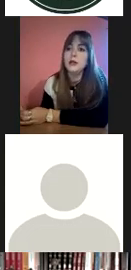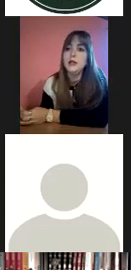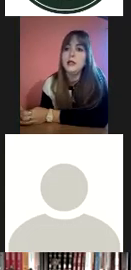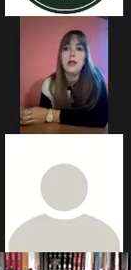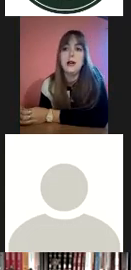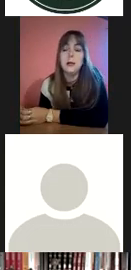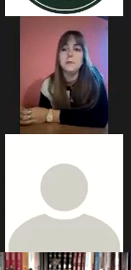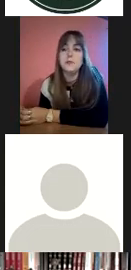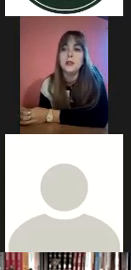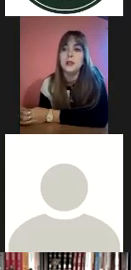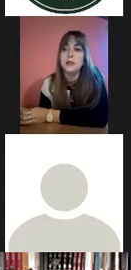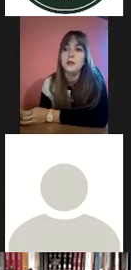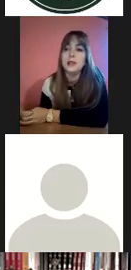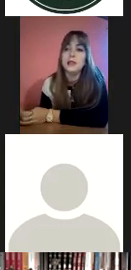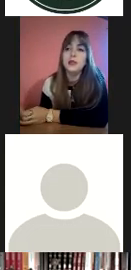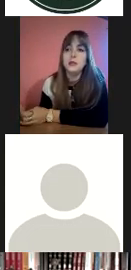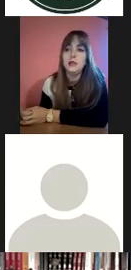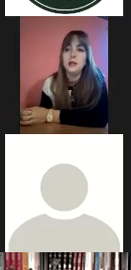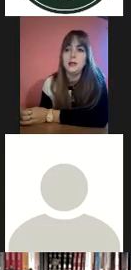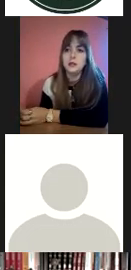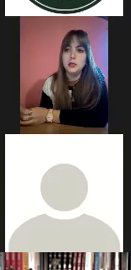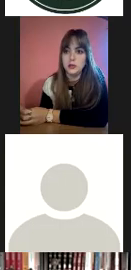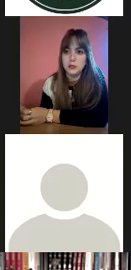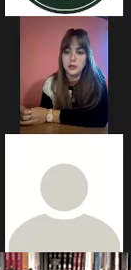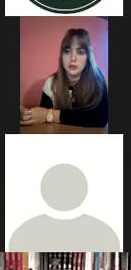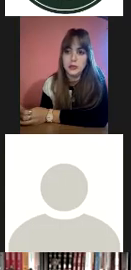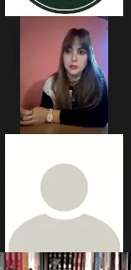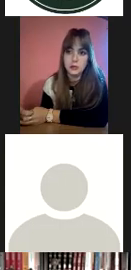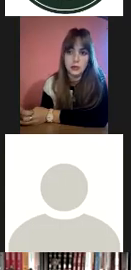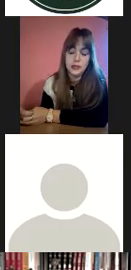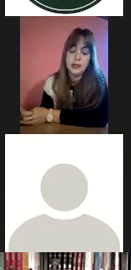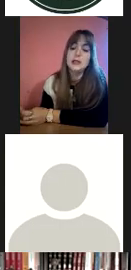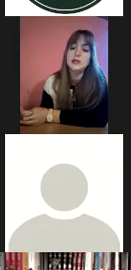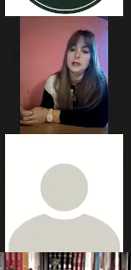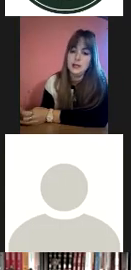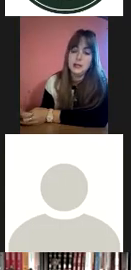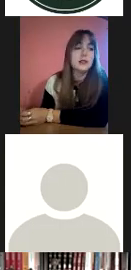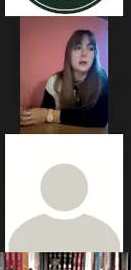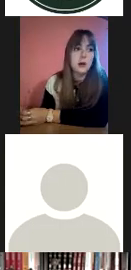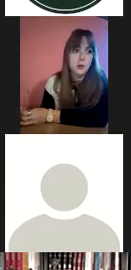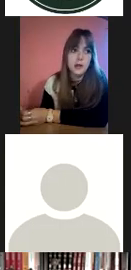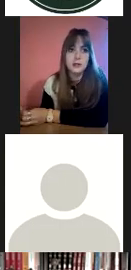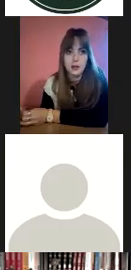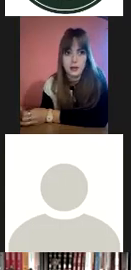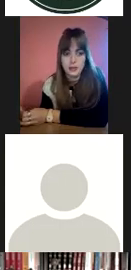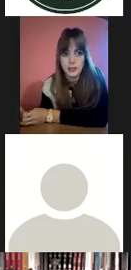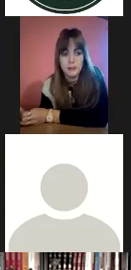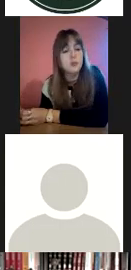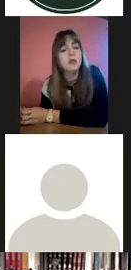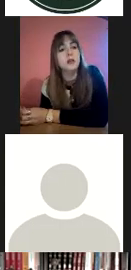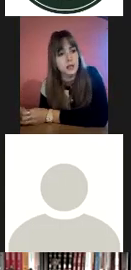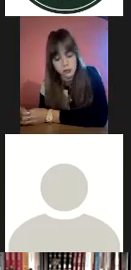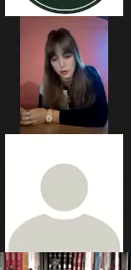bueno, cada partido debería tener un centro de zoonosis donde se castre, se vacune, se